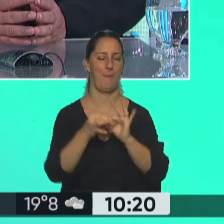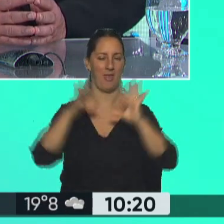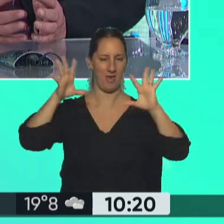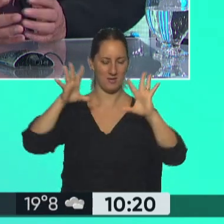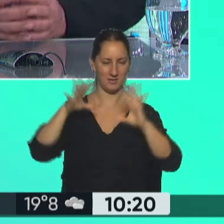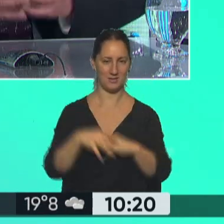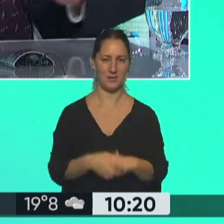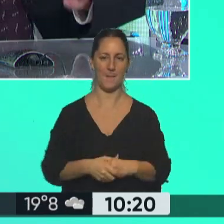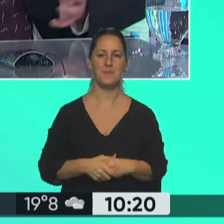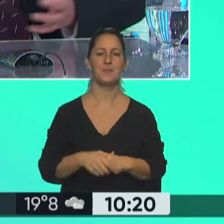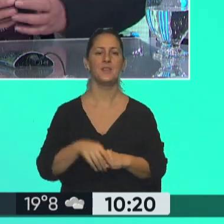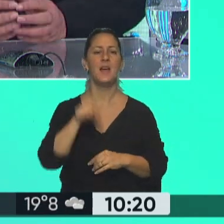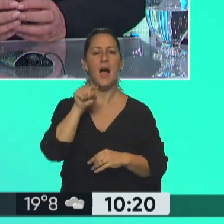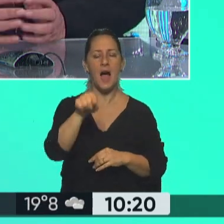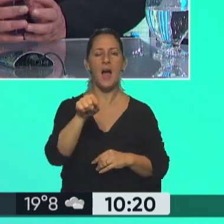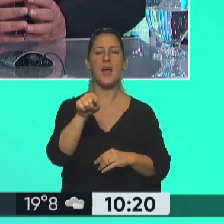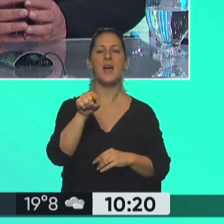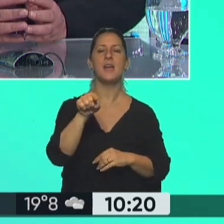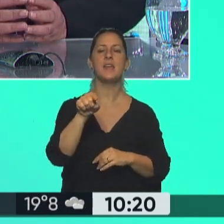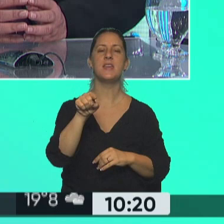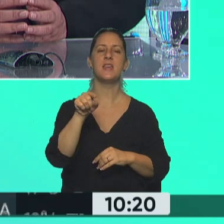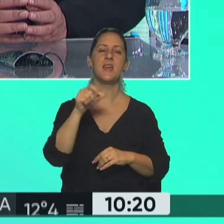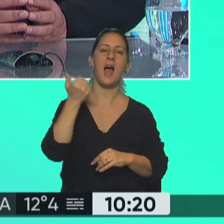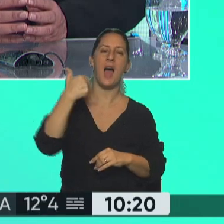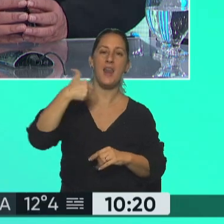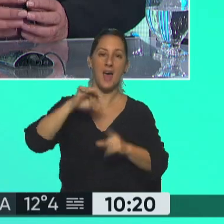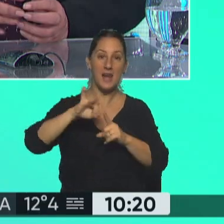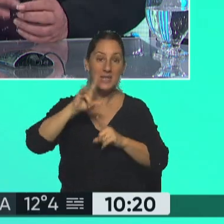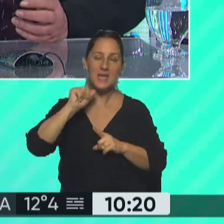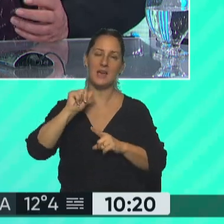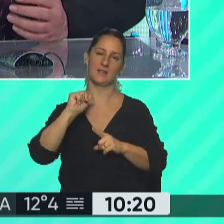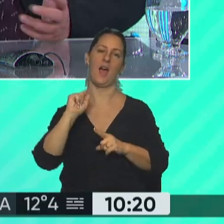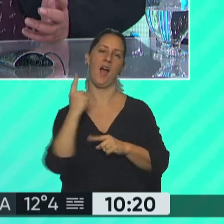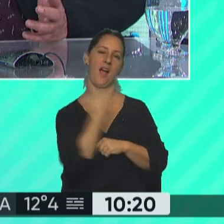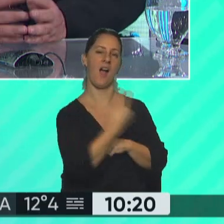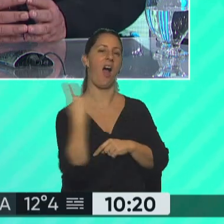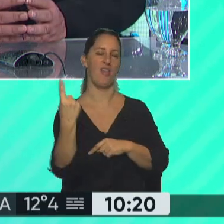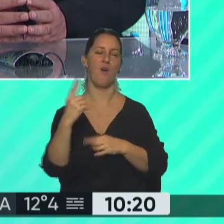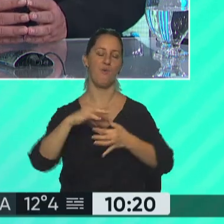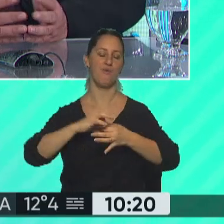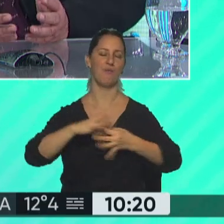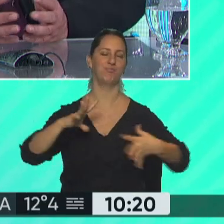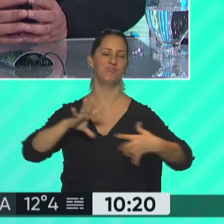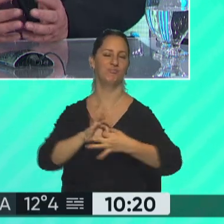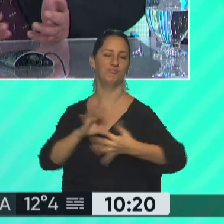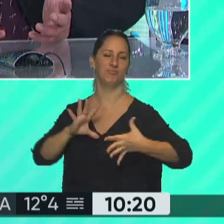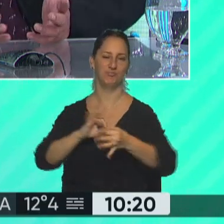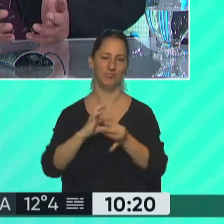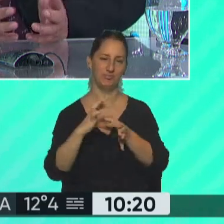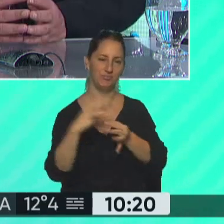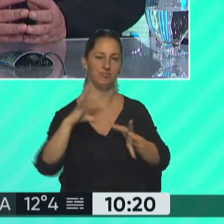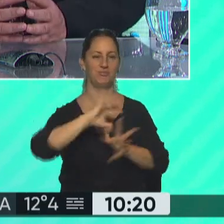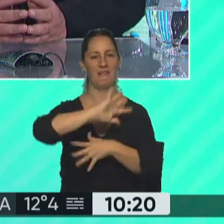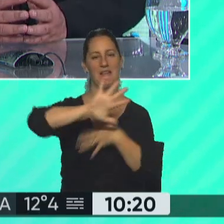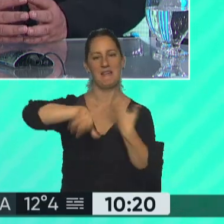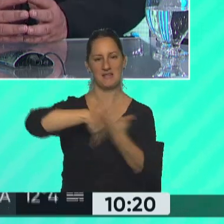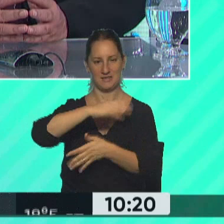importante. Ya ahí privaron los intereses personales y localistas y la desunión y en algunos casos el caos, como